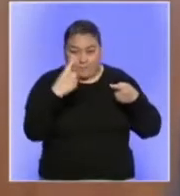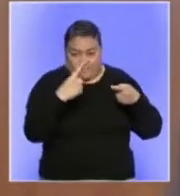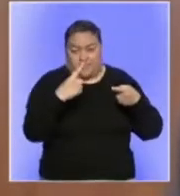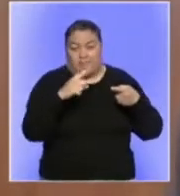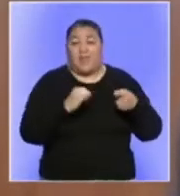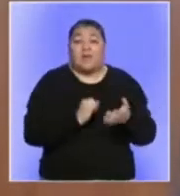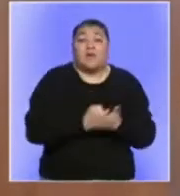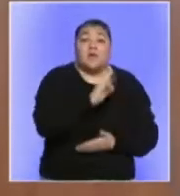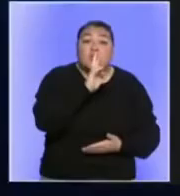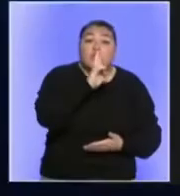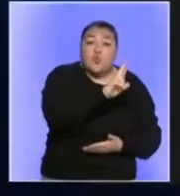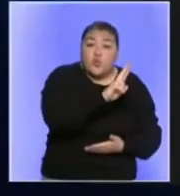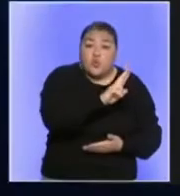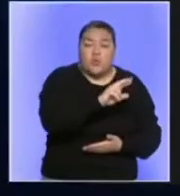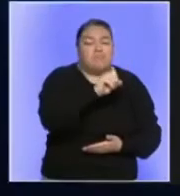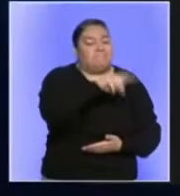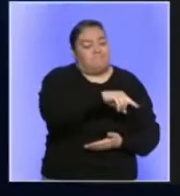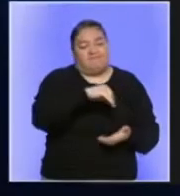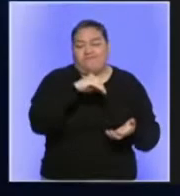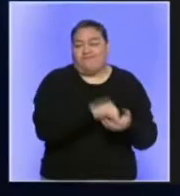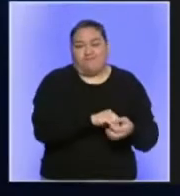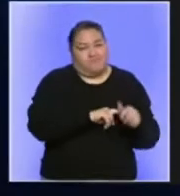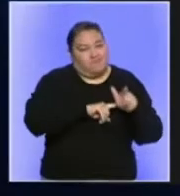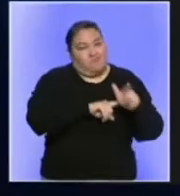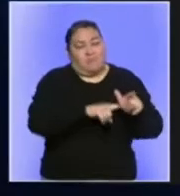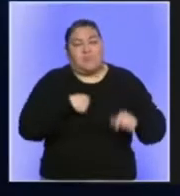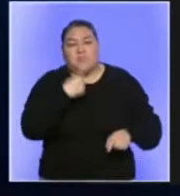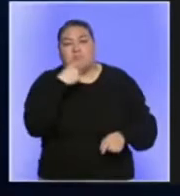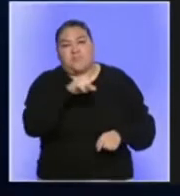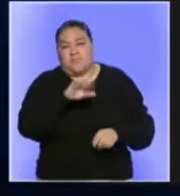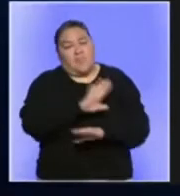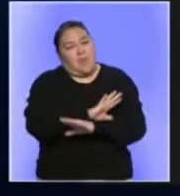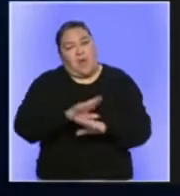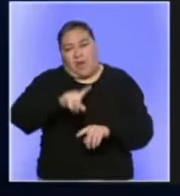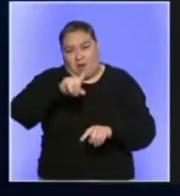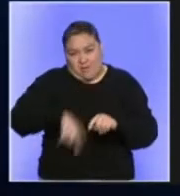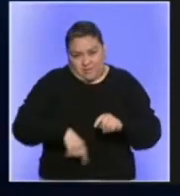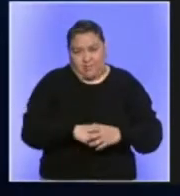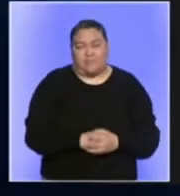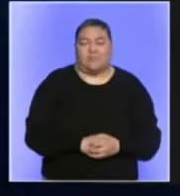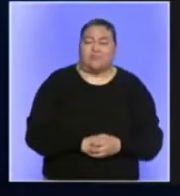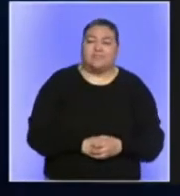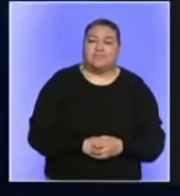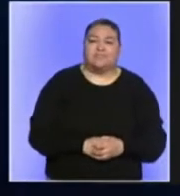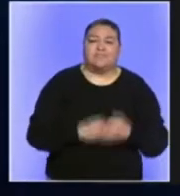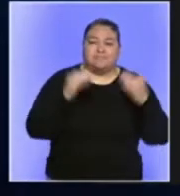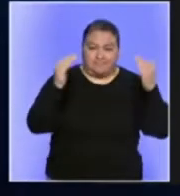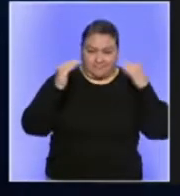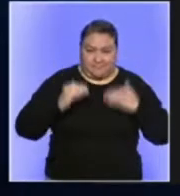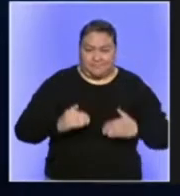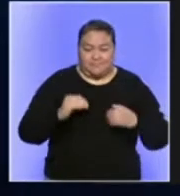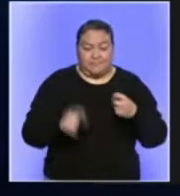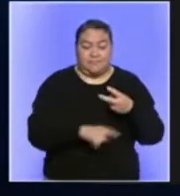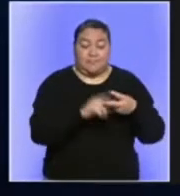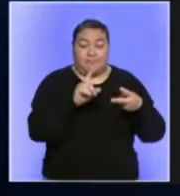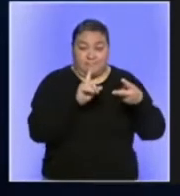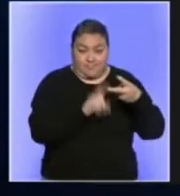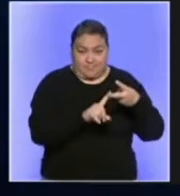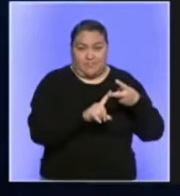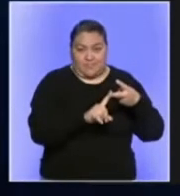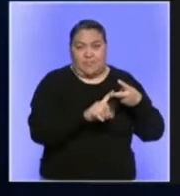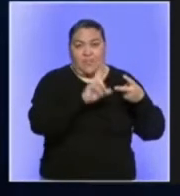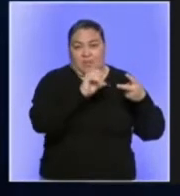año se decide único se confirma en la materia de impugnación el dictamen y la resolución controvertida en los recursos de